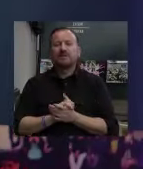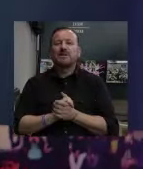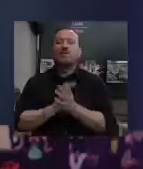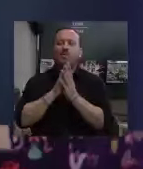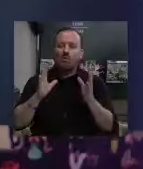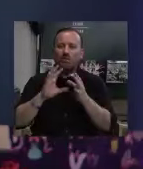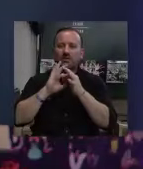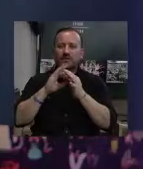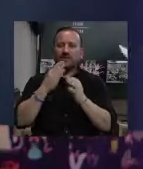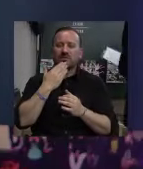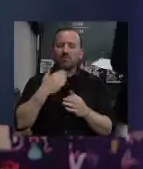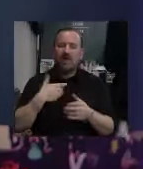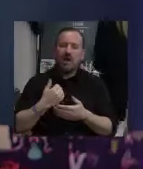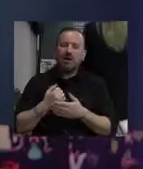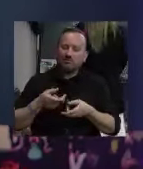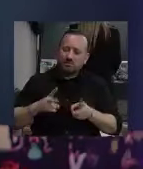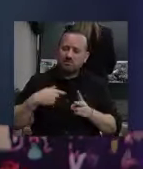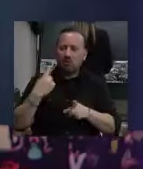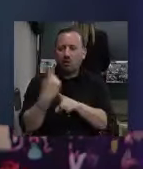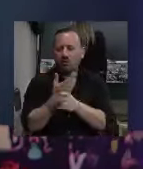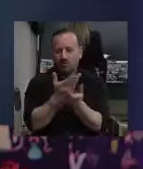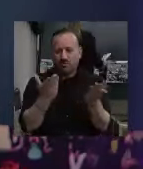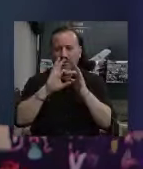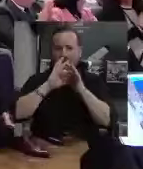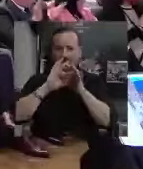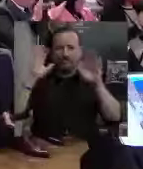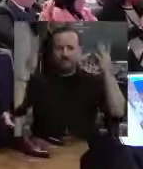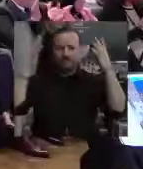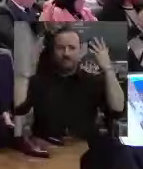gracias por permitirme conversar con ustedes Gracias